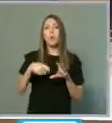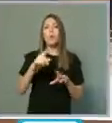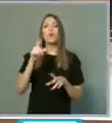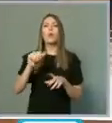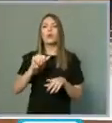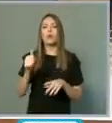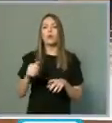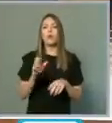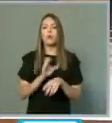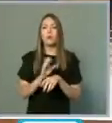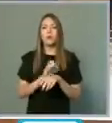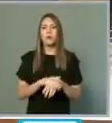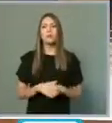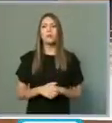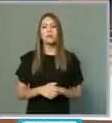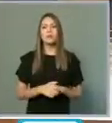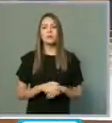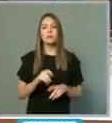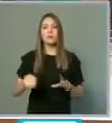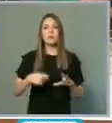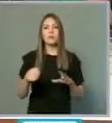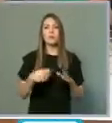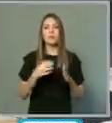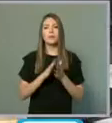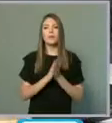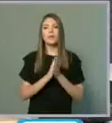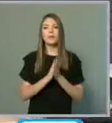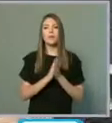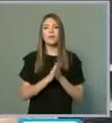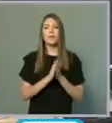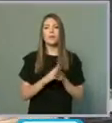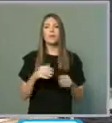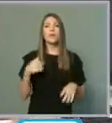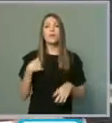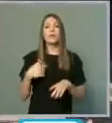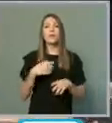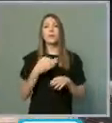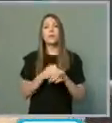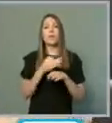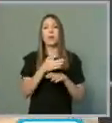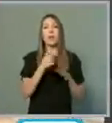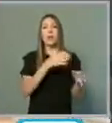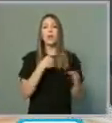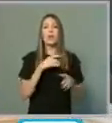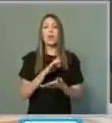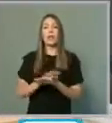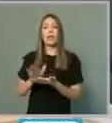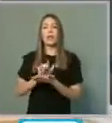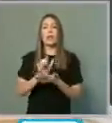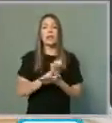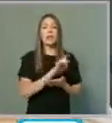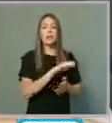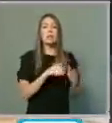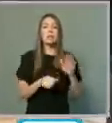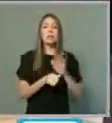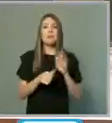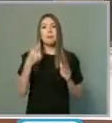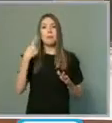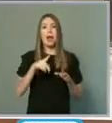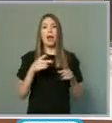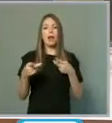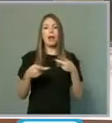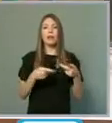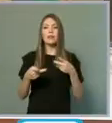viendo. Te paso la cuchara y vamos a Claro que revolver, sí. por favor. En lo que está de aquel lado, Cintia, yo voy despejando mi mesa para ir armando. Esto Cintia, que estoy haciendo yo